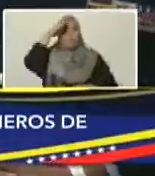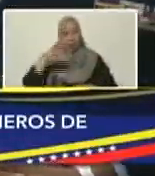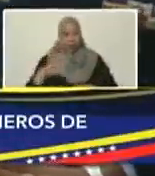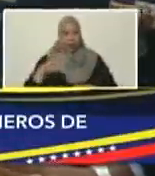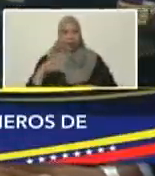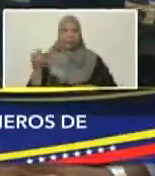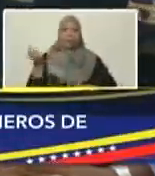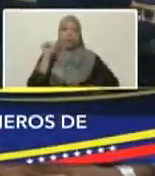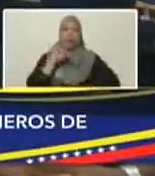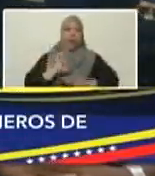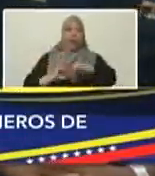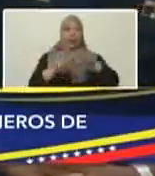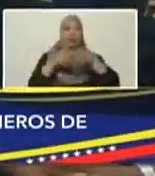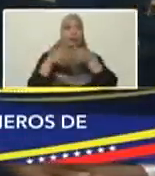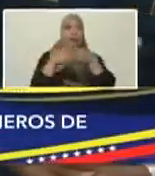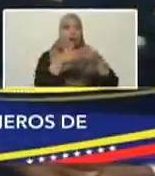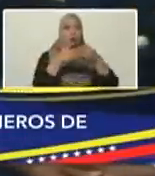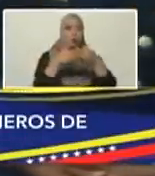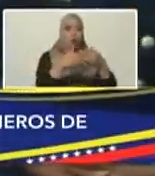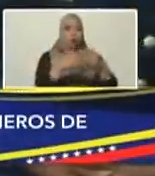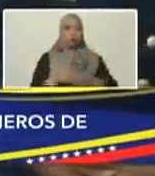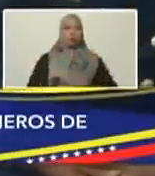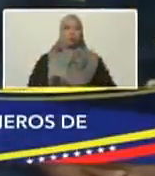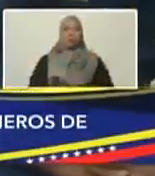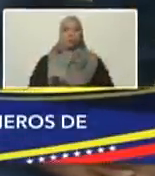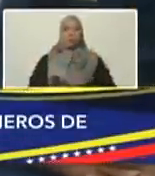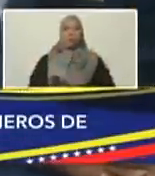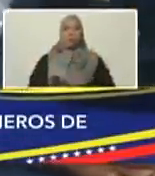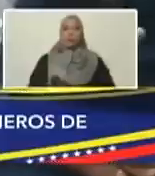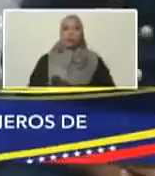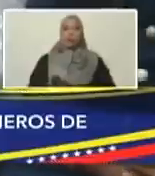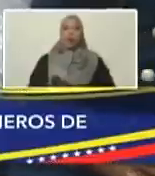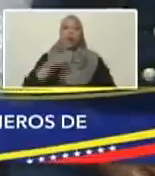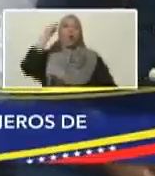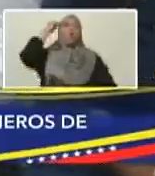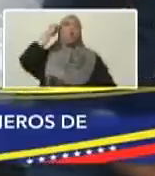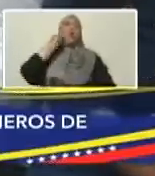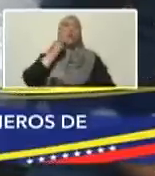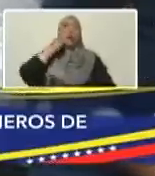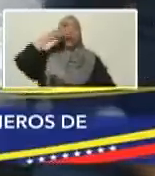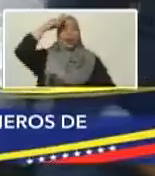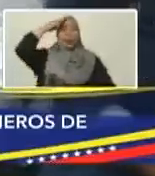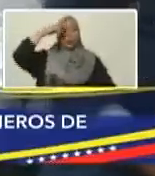antiimperialista, antioligárquico. Componente Armada Bolivariana.